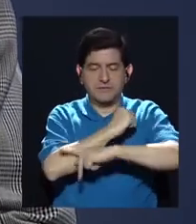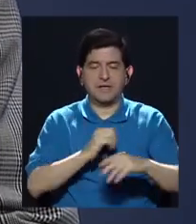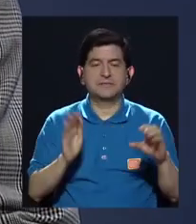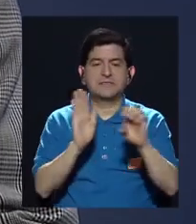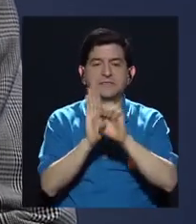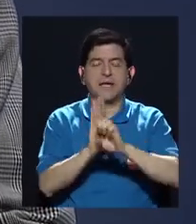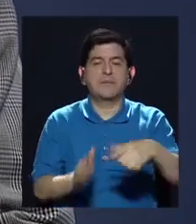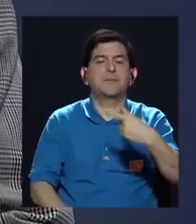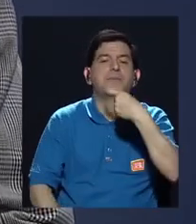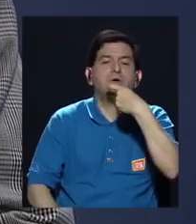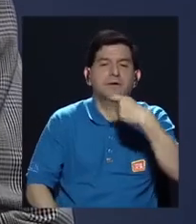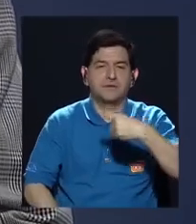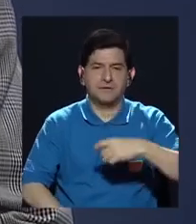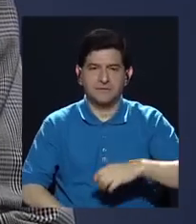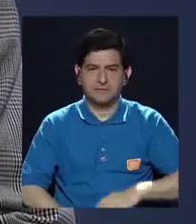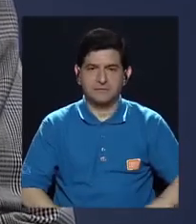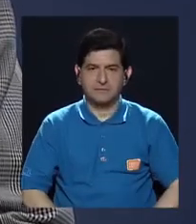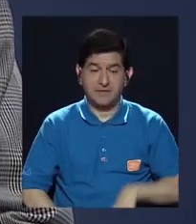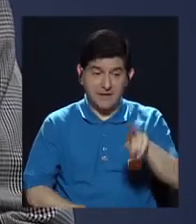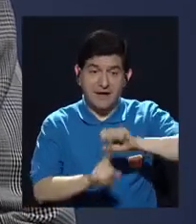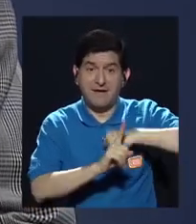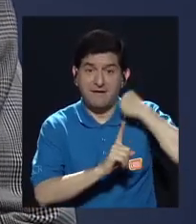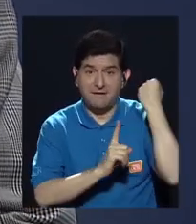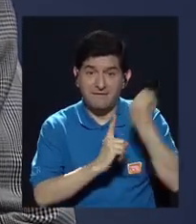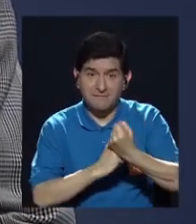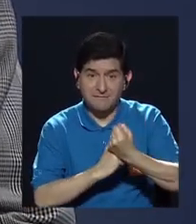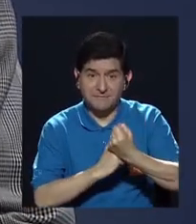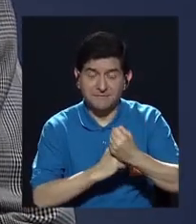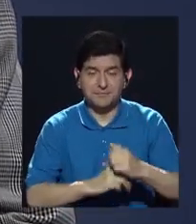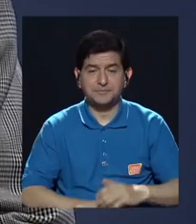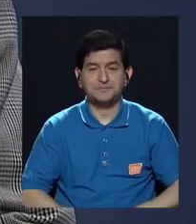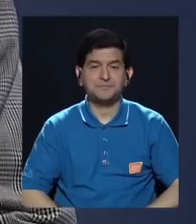Inglaterra. Entonces, en esas condiciones,